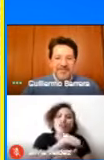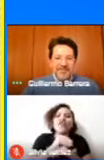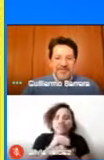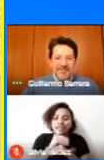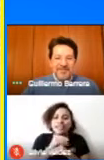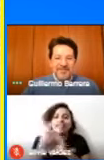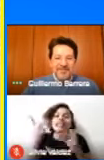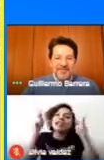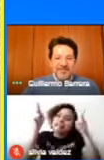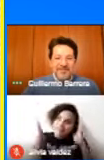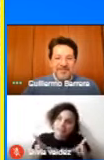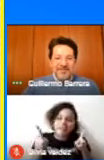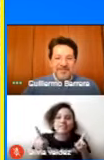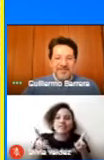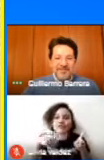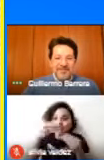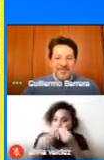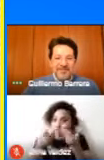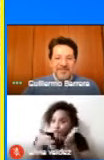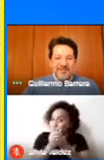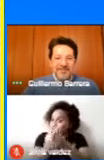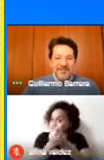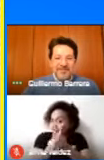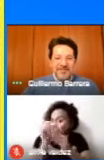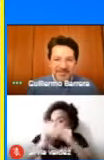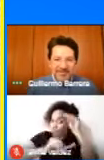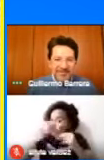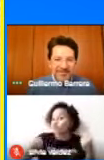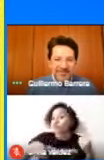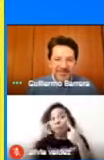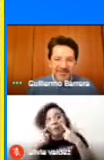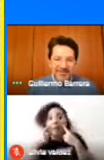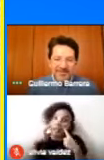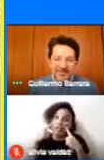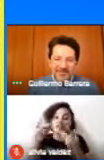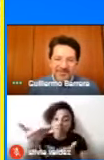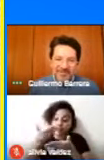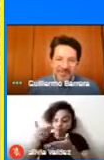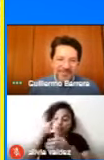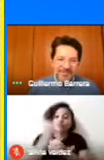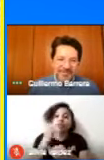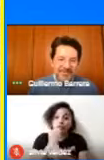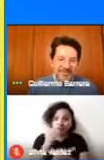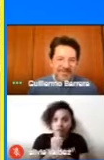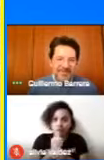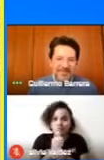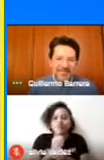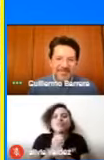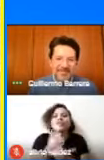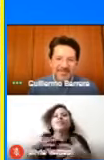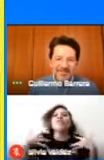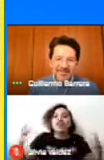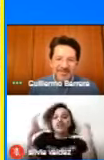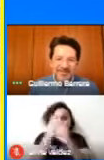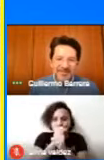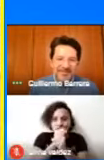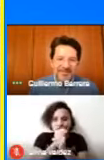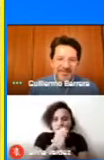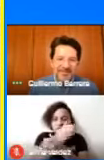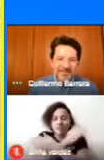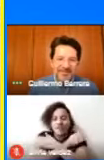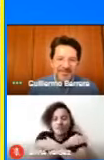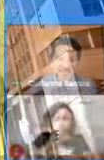que descansen y que hagan sus guías, que estamos aquí muy pendientes de recibir sus trabajos. Una feliz noche y un abrazo